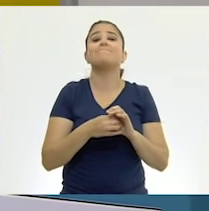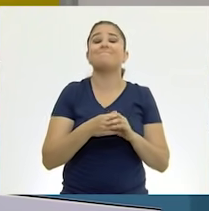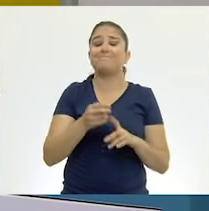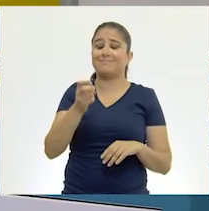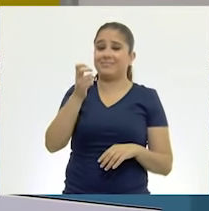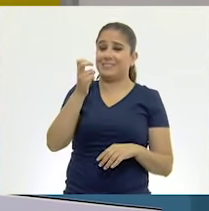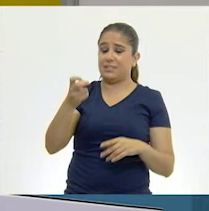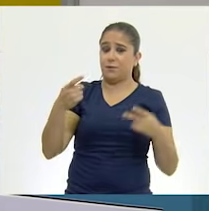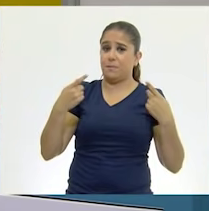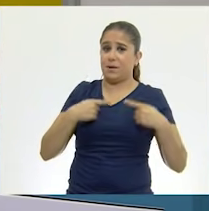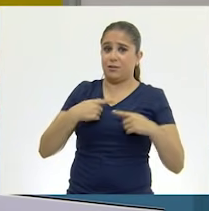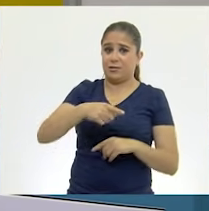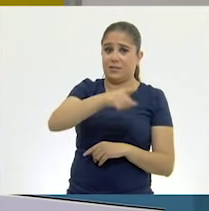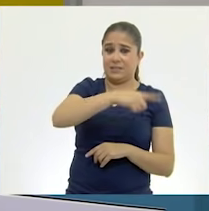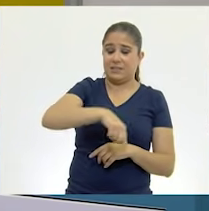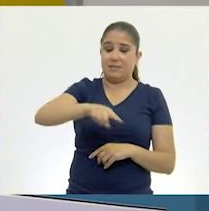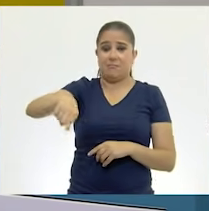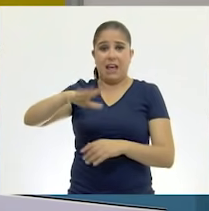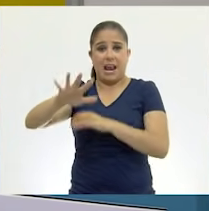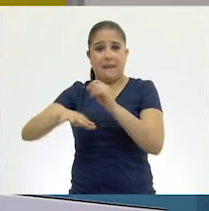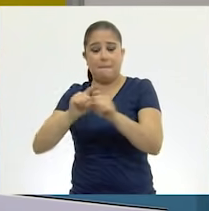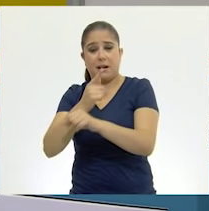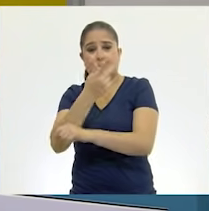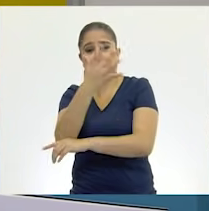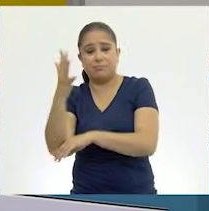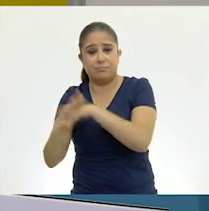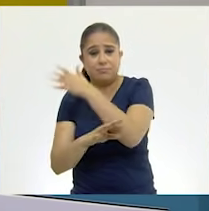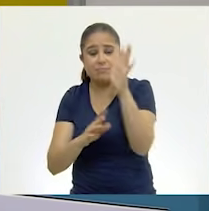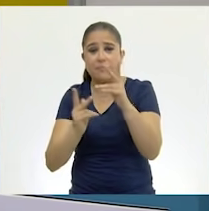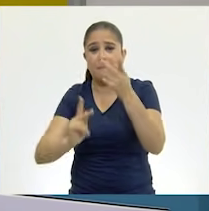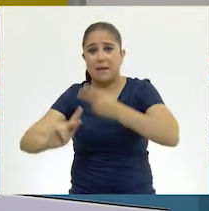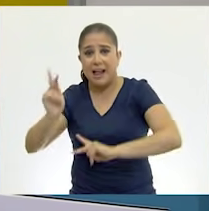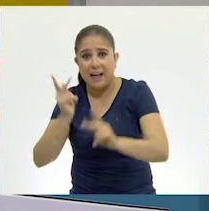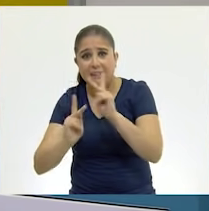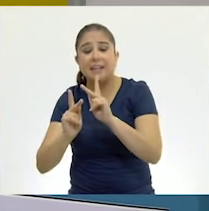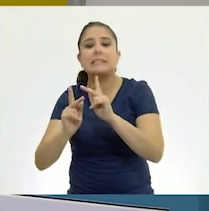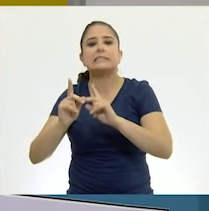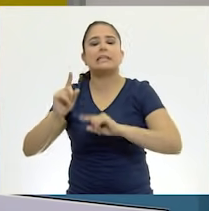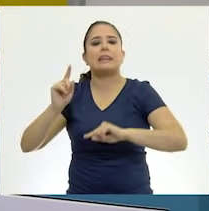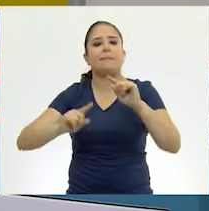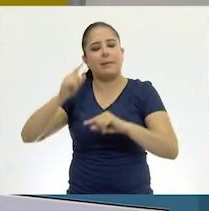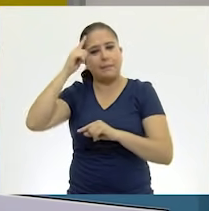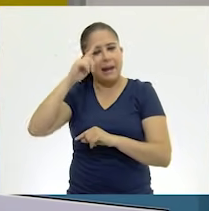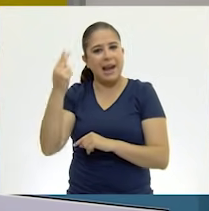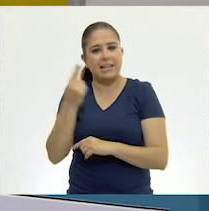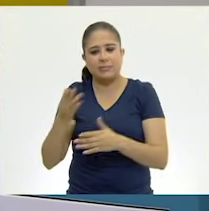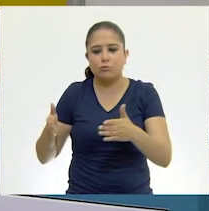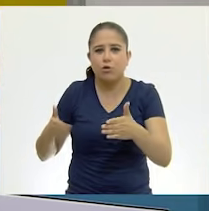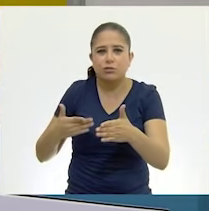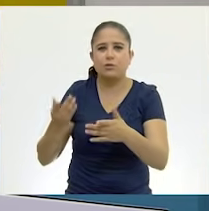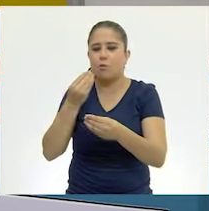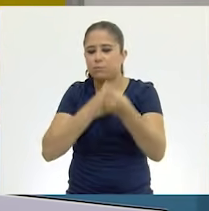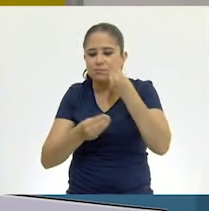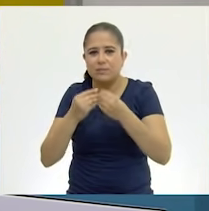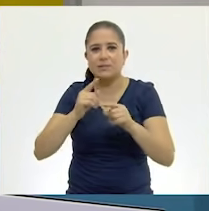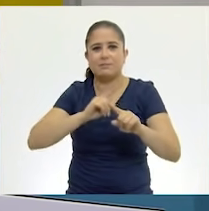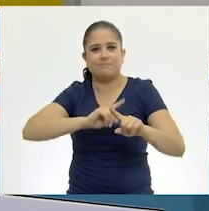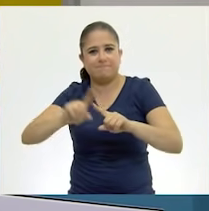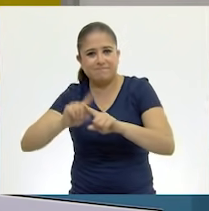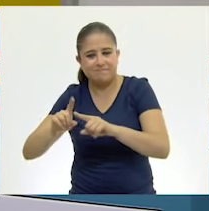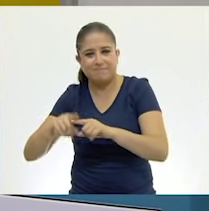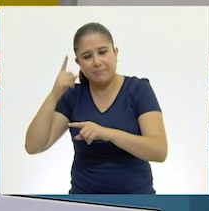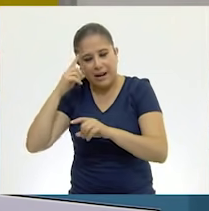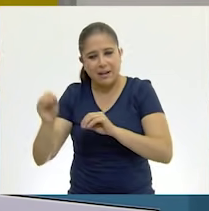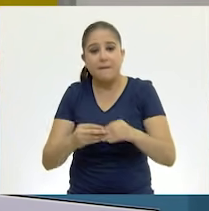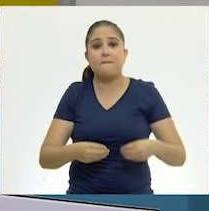al igual que los otros seres vivos, también dependen de su entorno para satisfacer sus necesidades, como la alimentación o